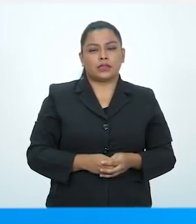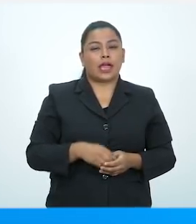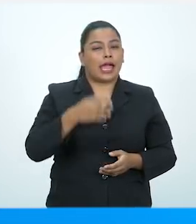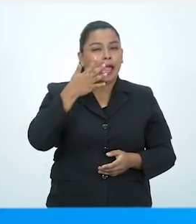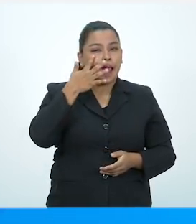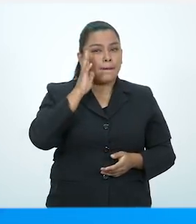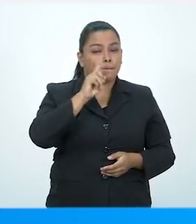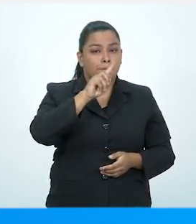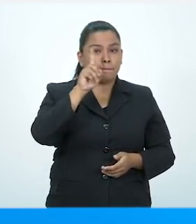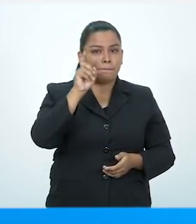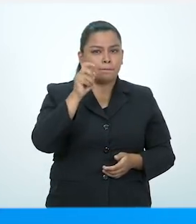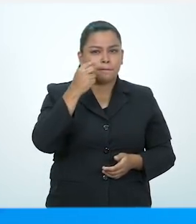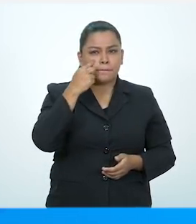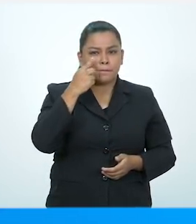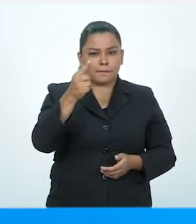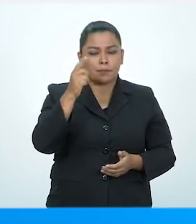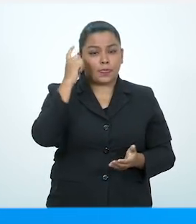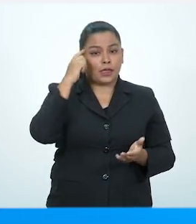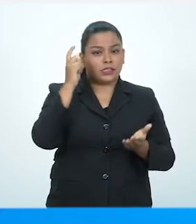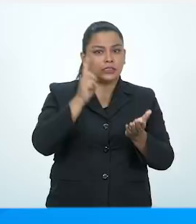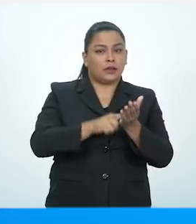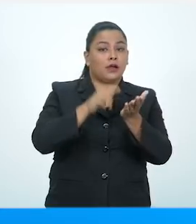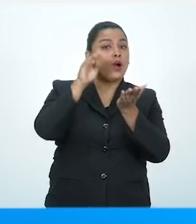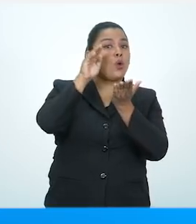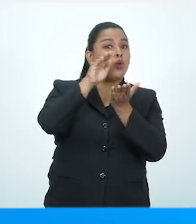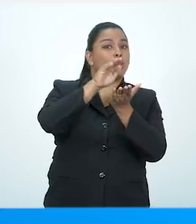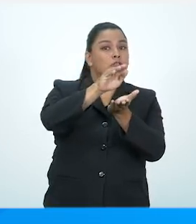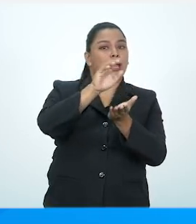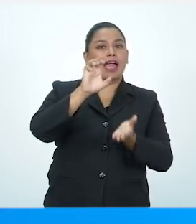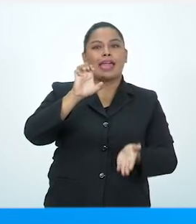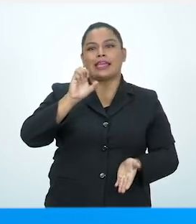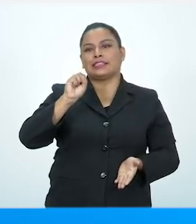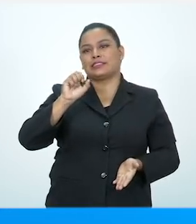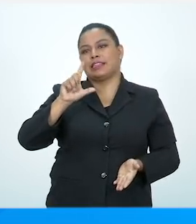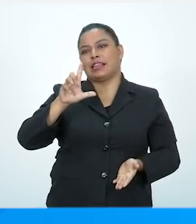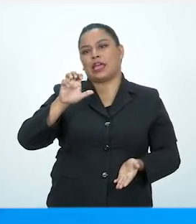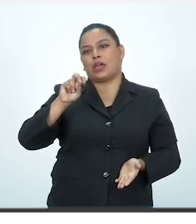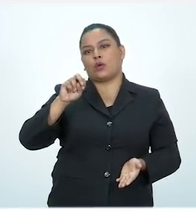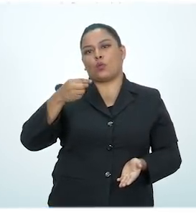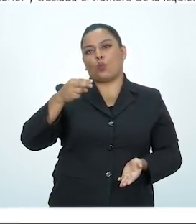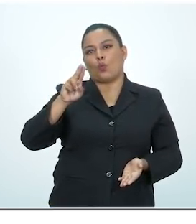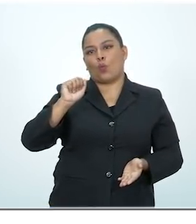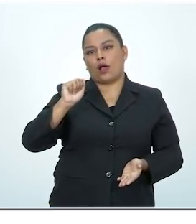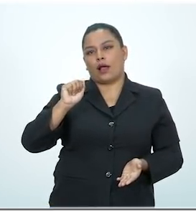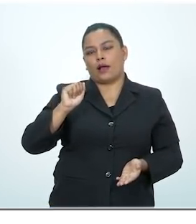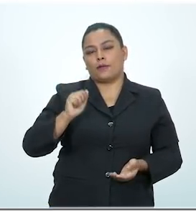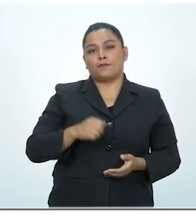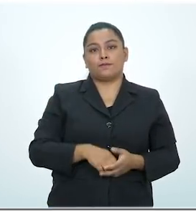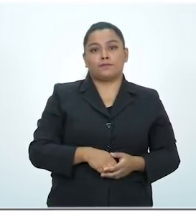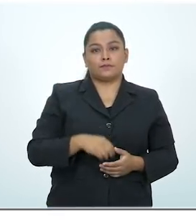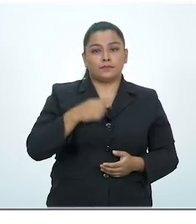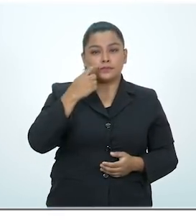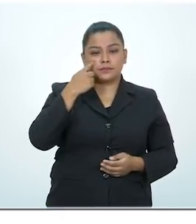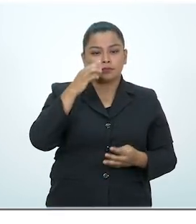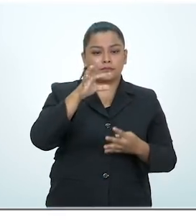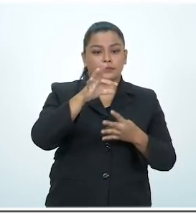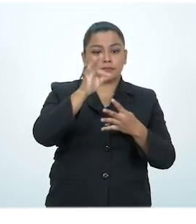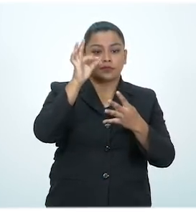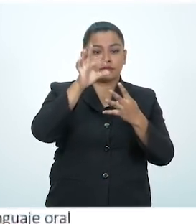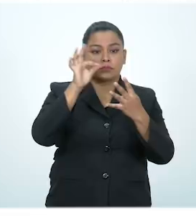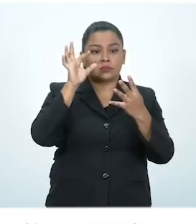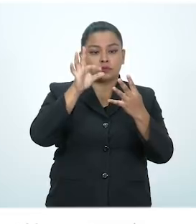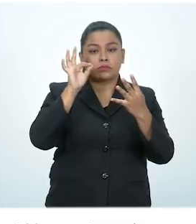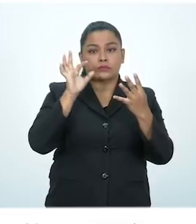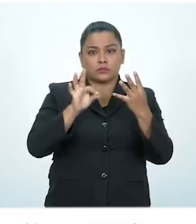Ejemplo de ítems que encontrará en las pruebas de unidad es lengua. Ítem de selección